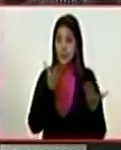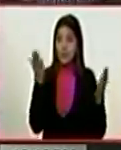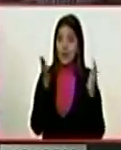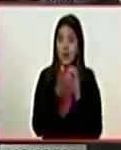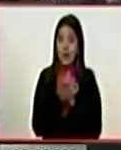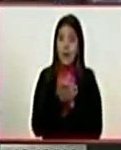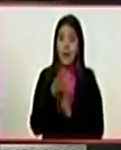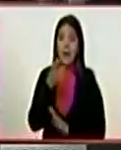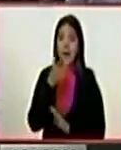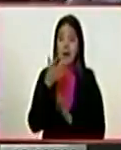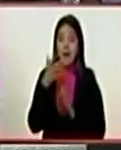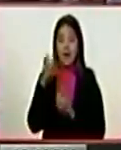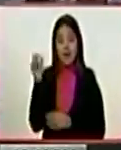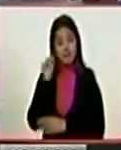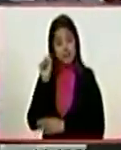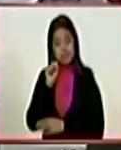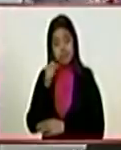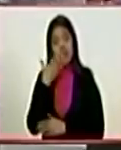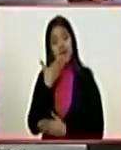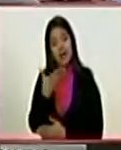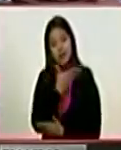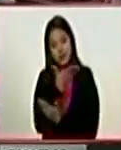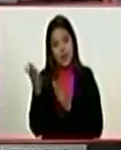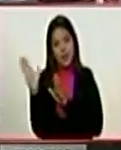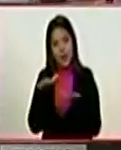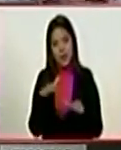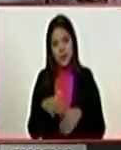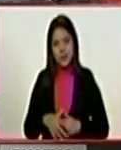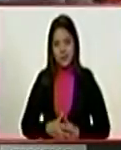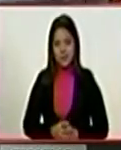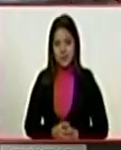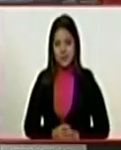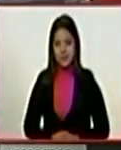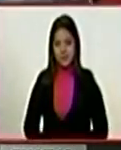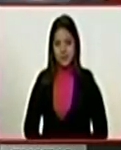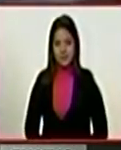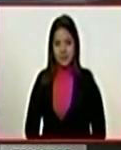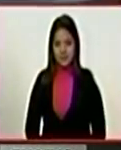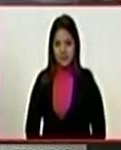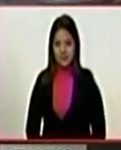del presidente Nicolás Maduro, gracias por el apoyo. Acompáñenos entonces. Adelante.